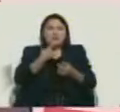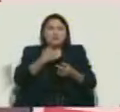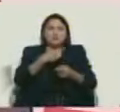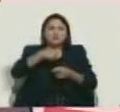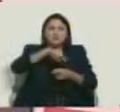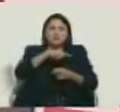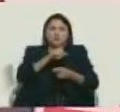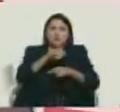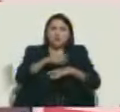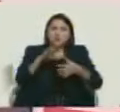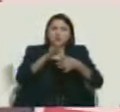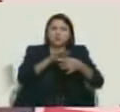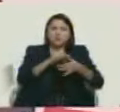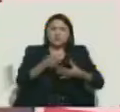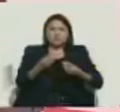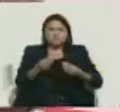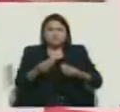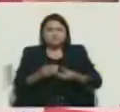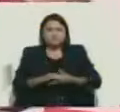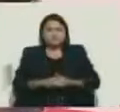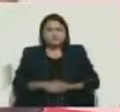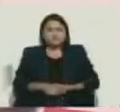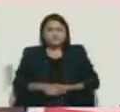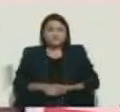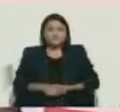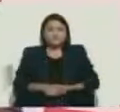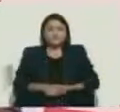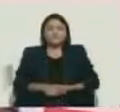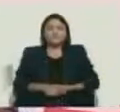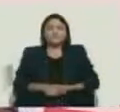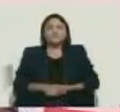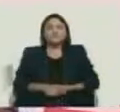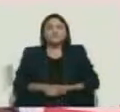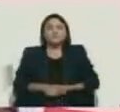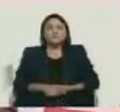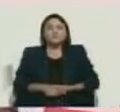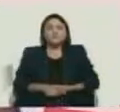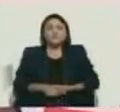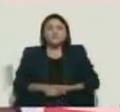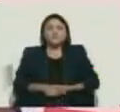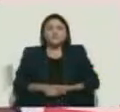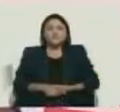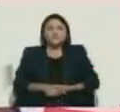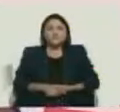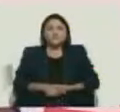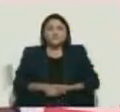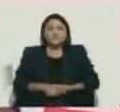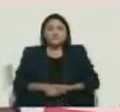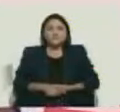los echamos, no pudieron operar aquí en Venezuela. Si es que existe el tren de Aragua. La fábula del tren de Aragua.